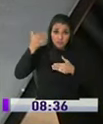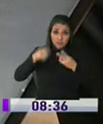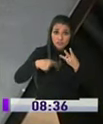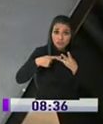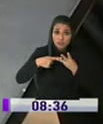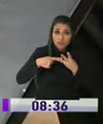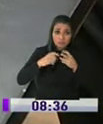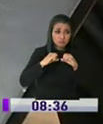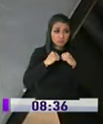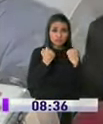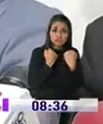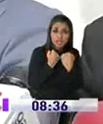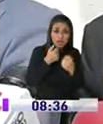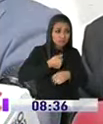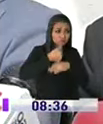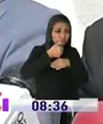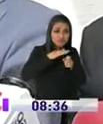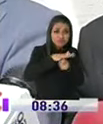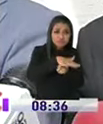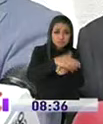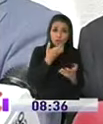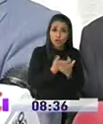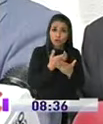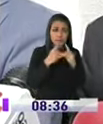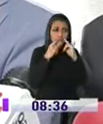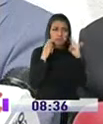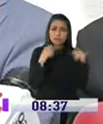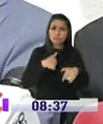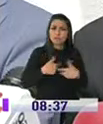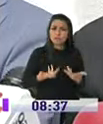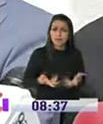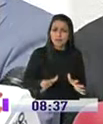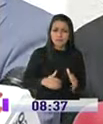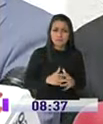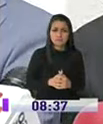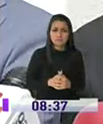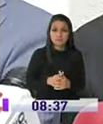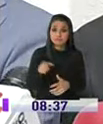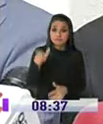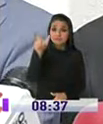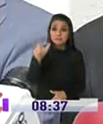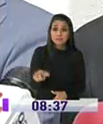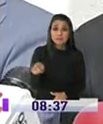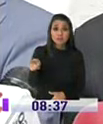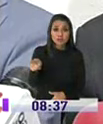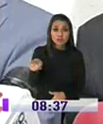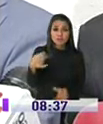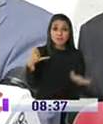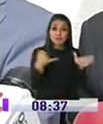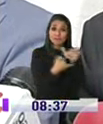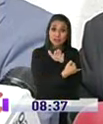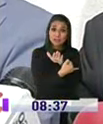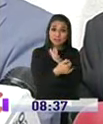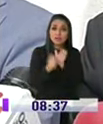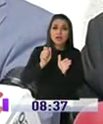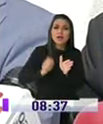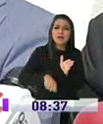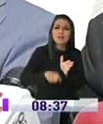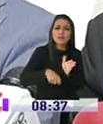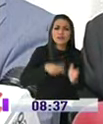ni económico. Que el abogado del violador sea el doctor Eduardo Franco Loor,